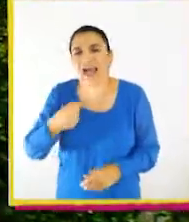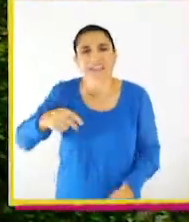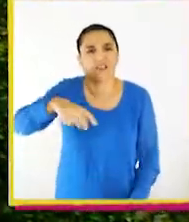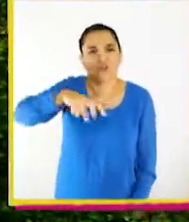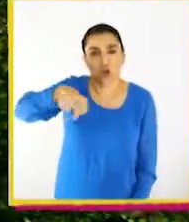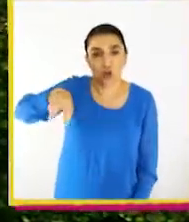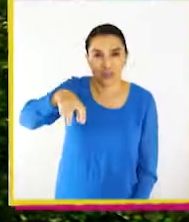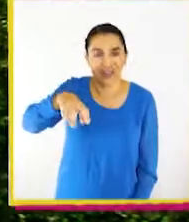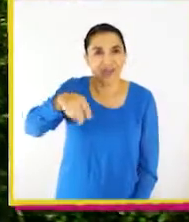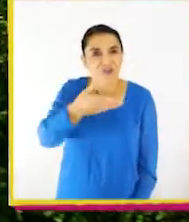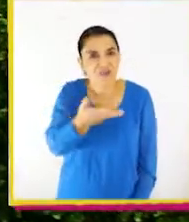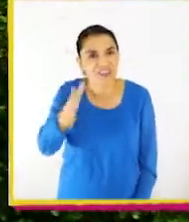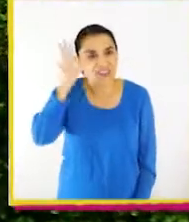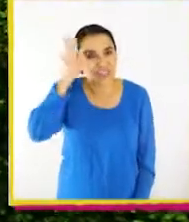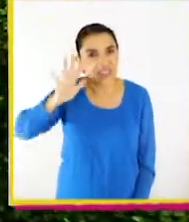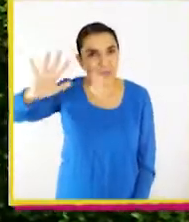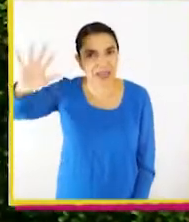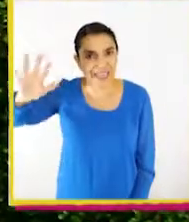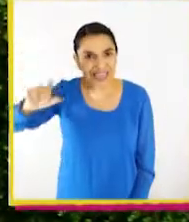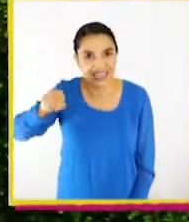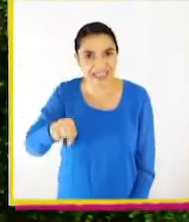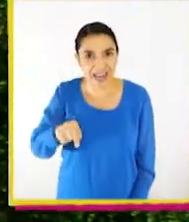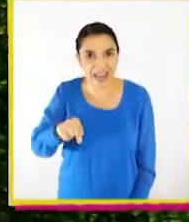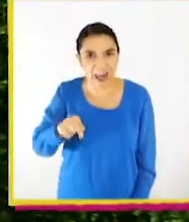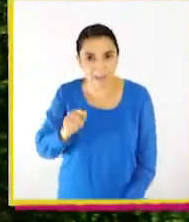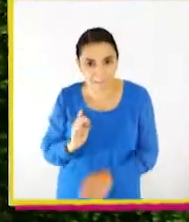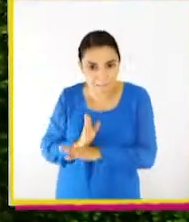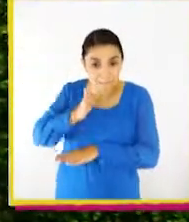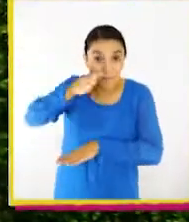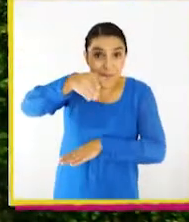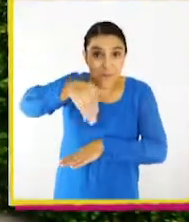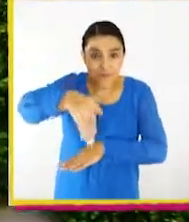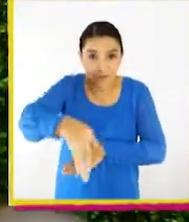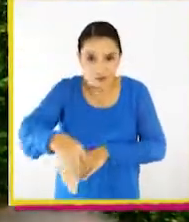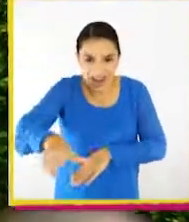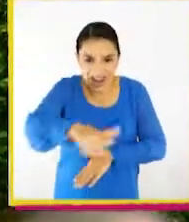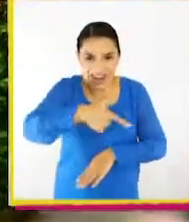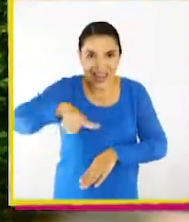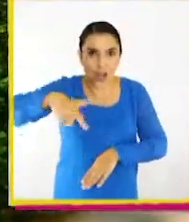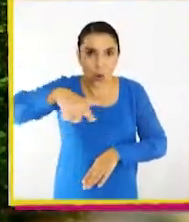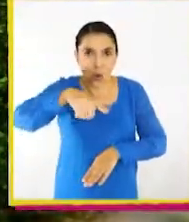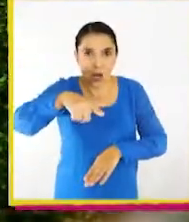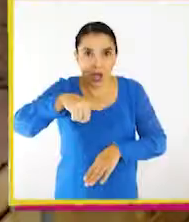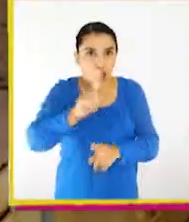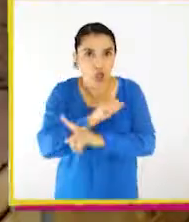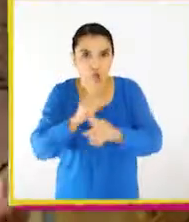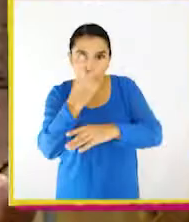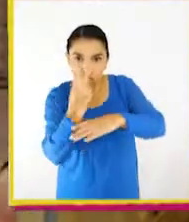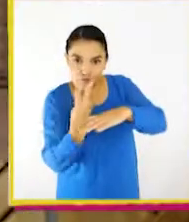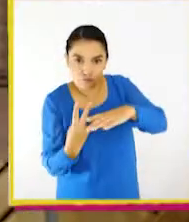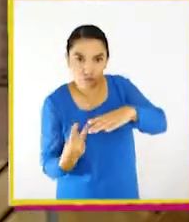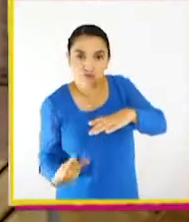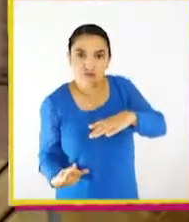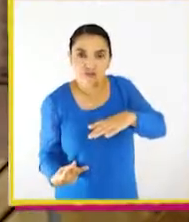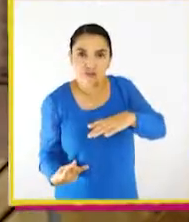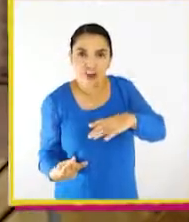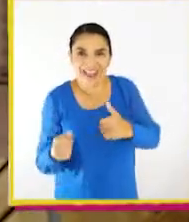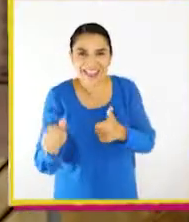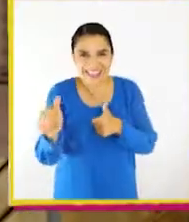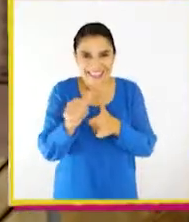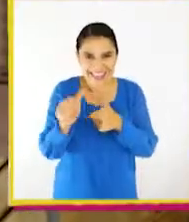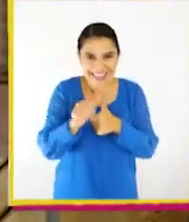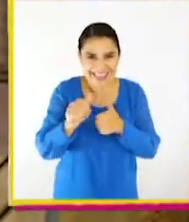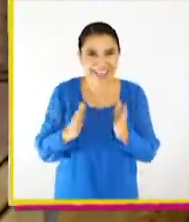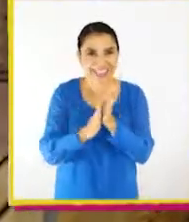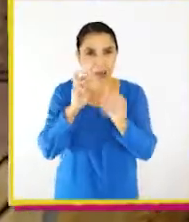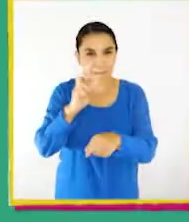será flotar en él. ¿Se imaginan tirarse un piquero en una laguna y no poder hundirse? Eso pasa cerca